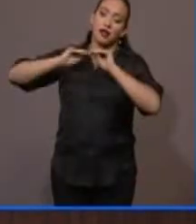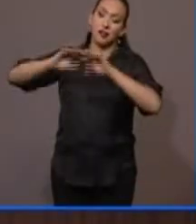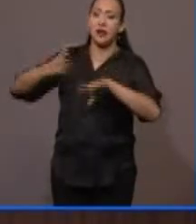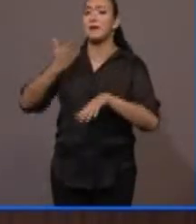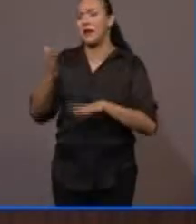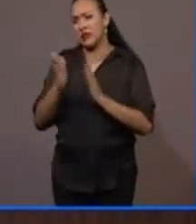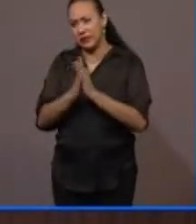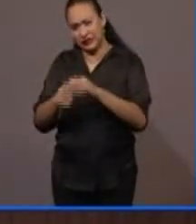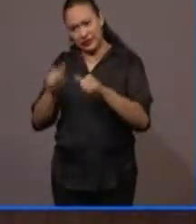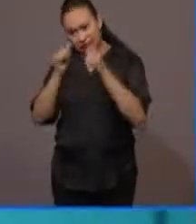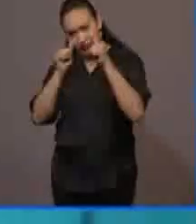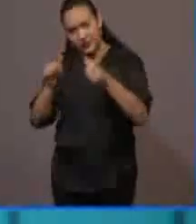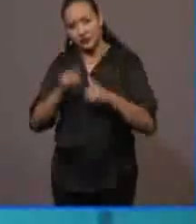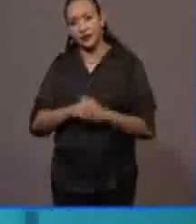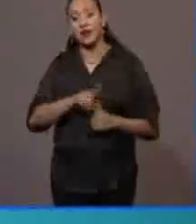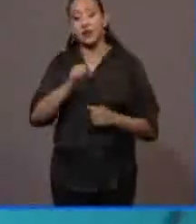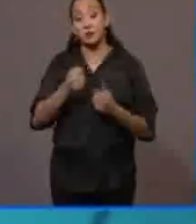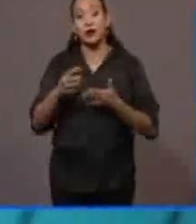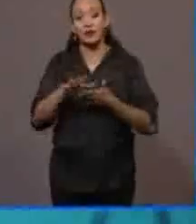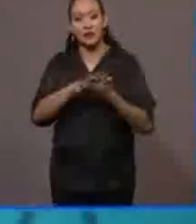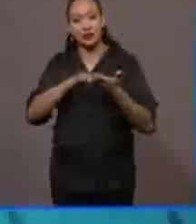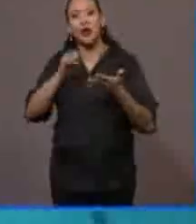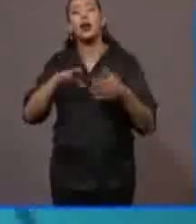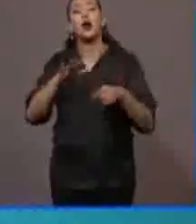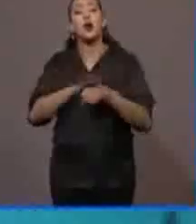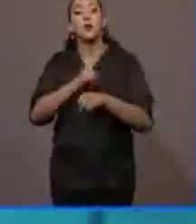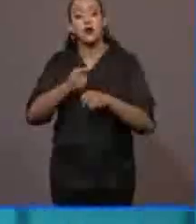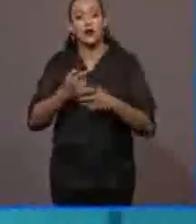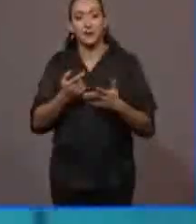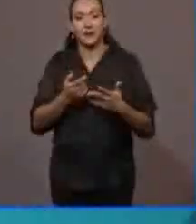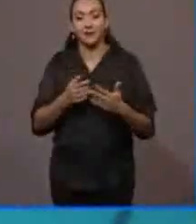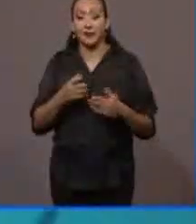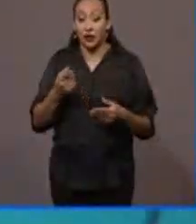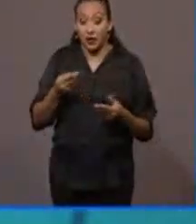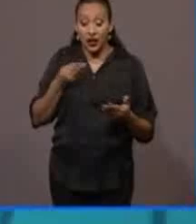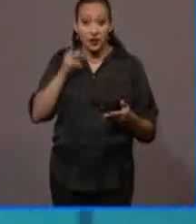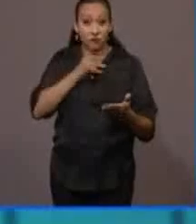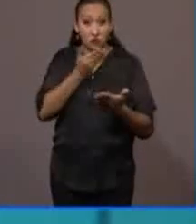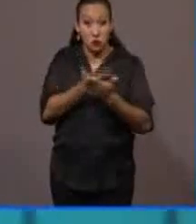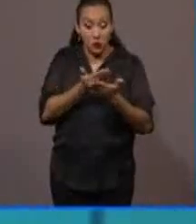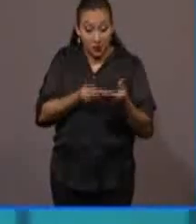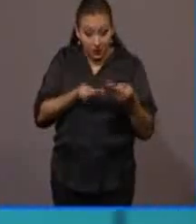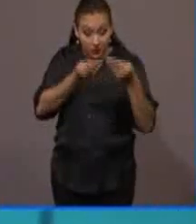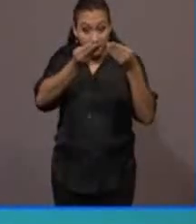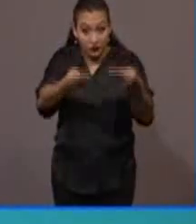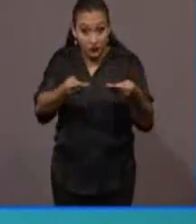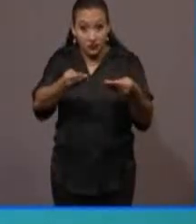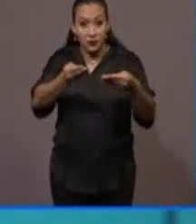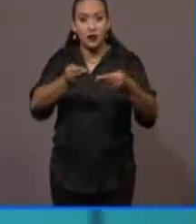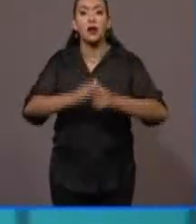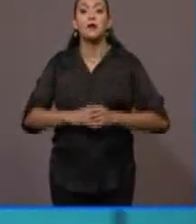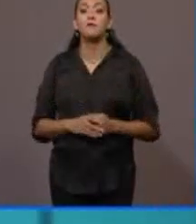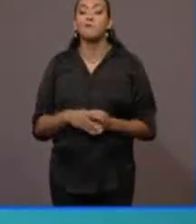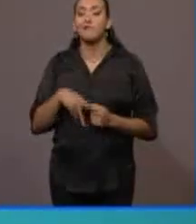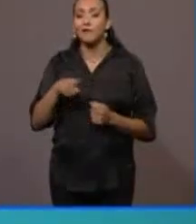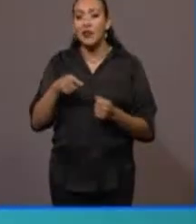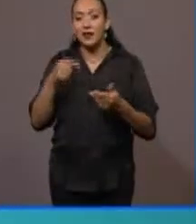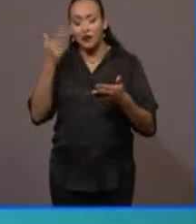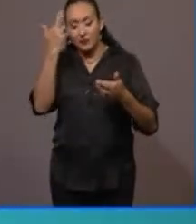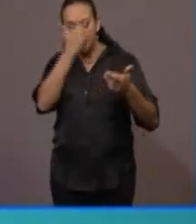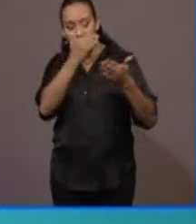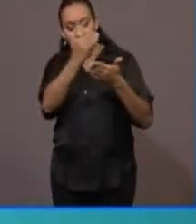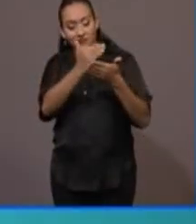solicitada. Propone revocar la decisión al estimar que de los elementos aportados por la persona que promovió la denuncia se